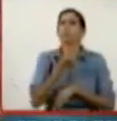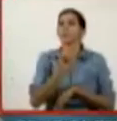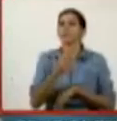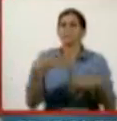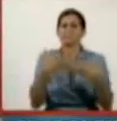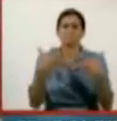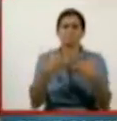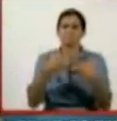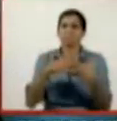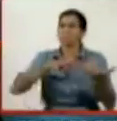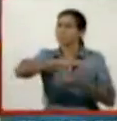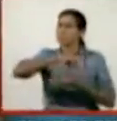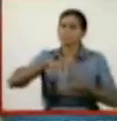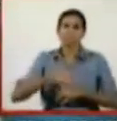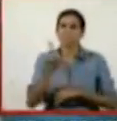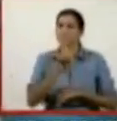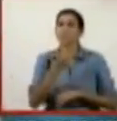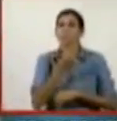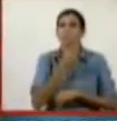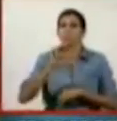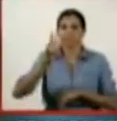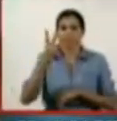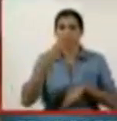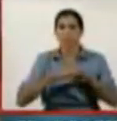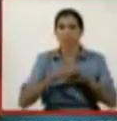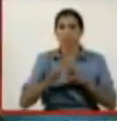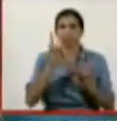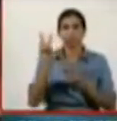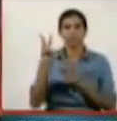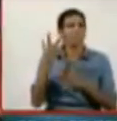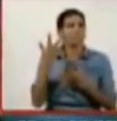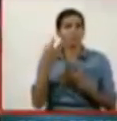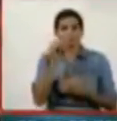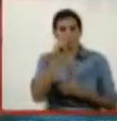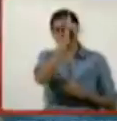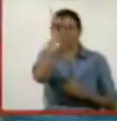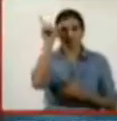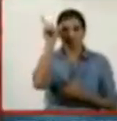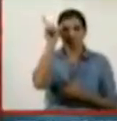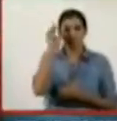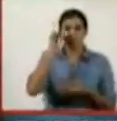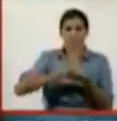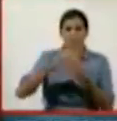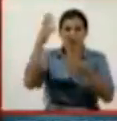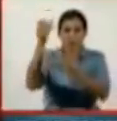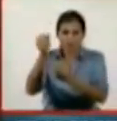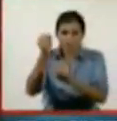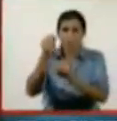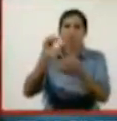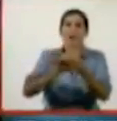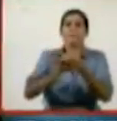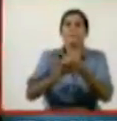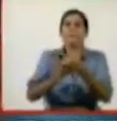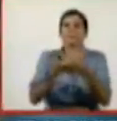vandálicos sin sentido tercero porque luce poco probable que López vuelva a confiar plenamente en sus aliados